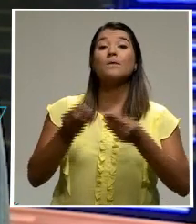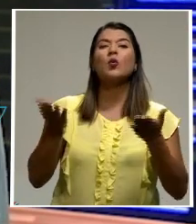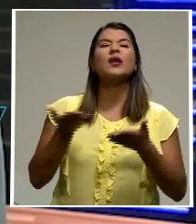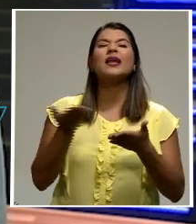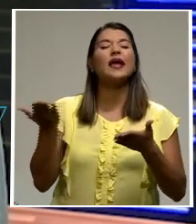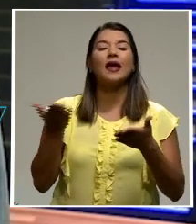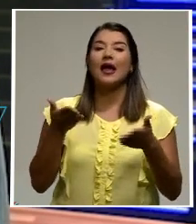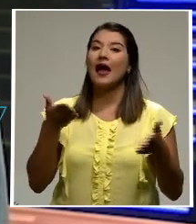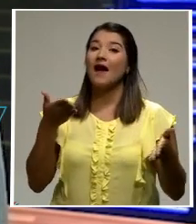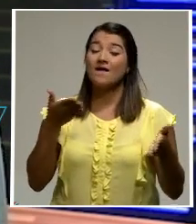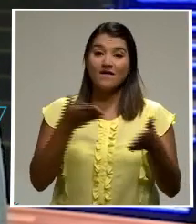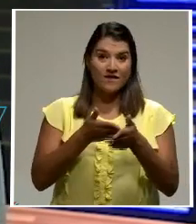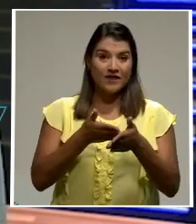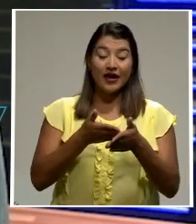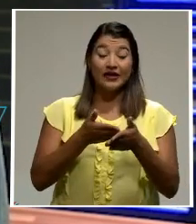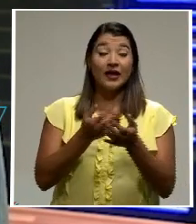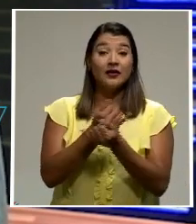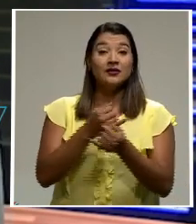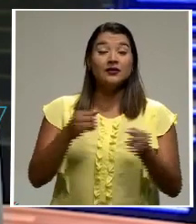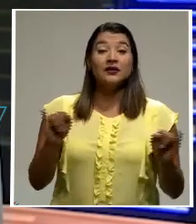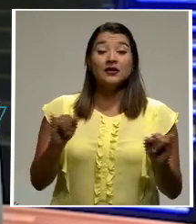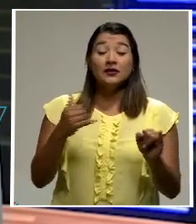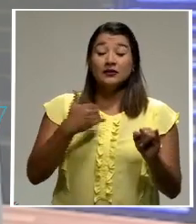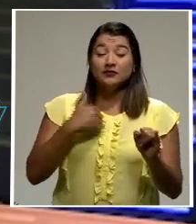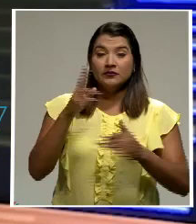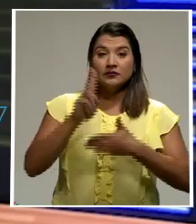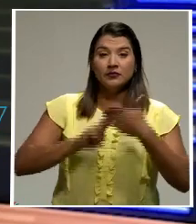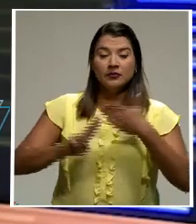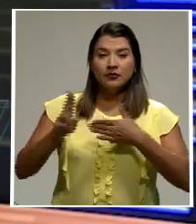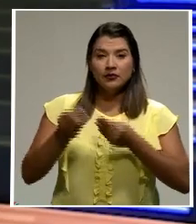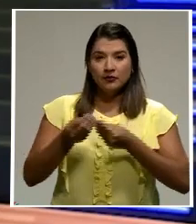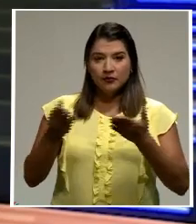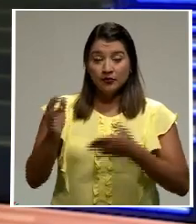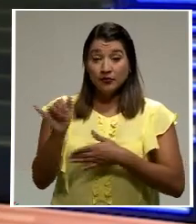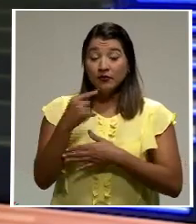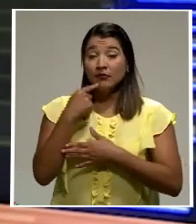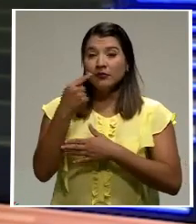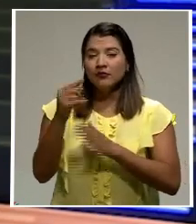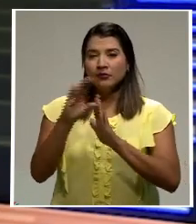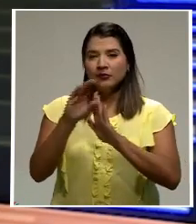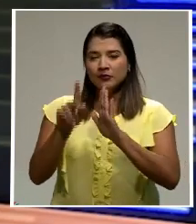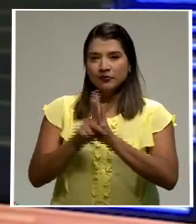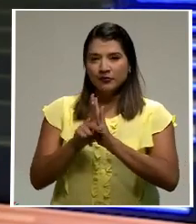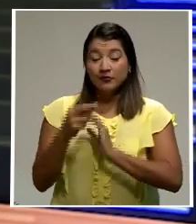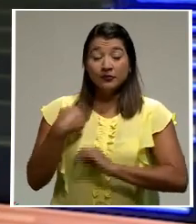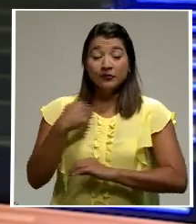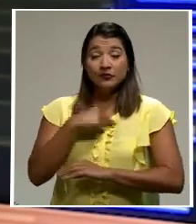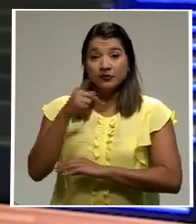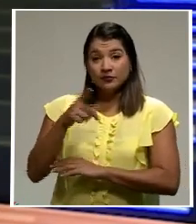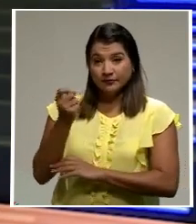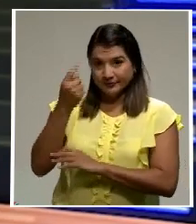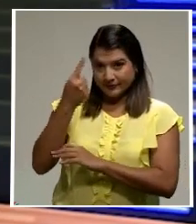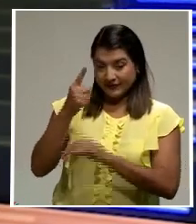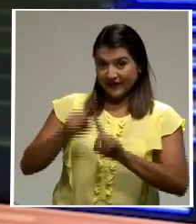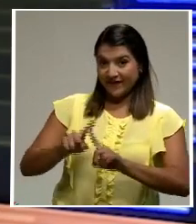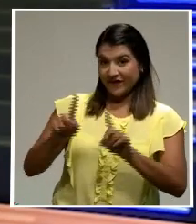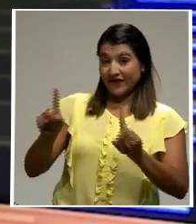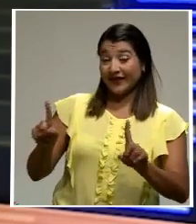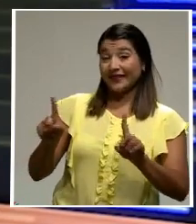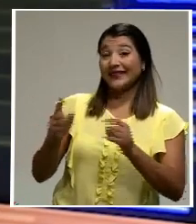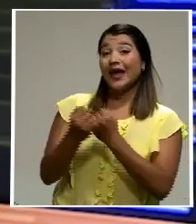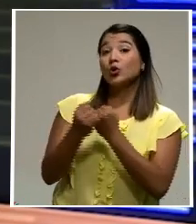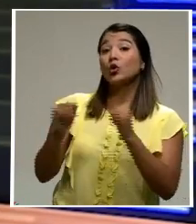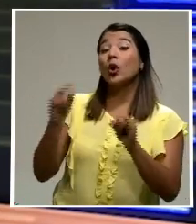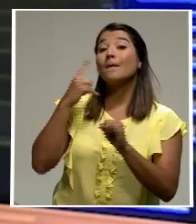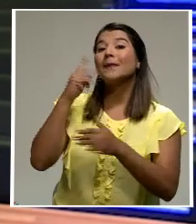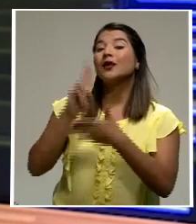violación flagrante de la autonomía universitaria. Y es que tenemos que entender que la autonomía es una para las universidades. No podemos